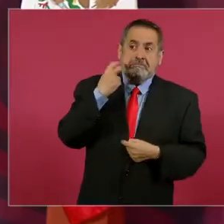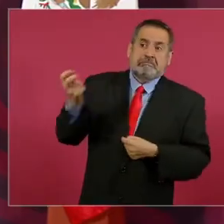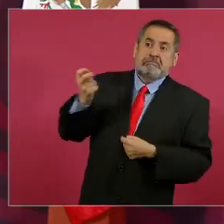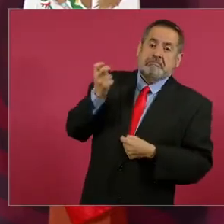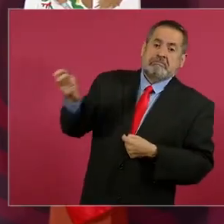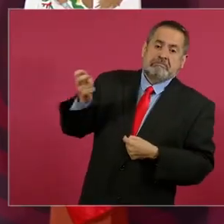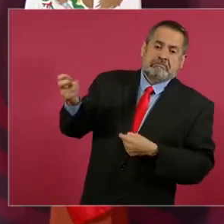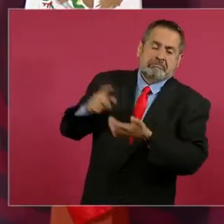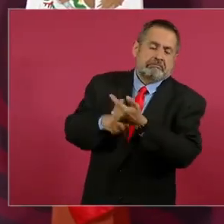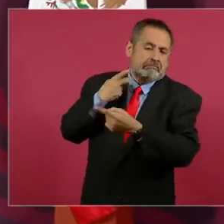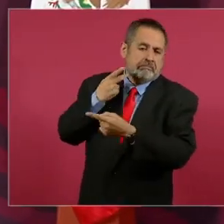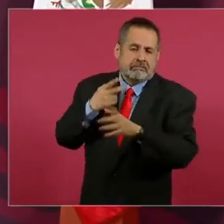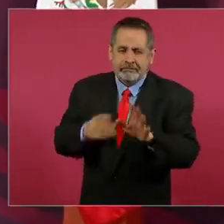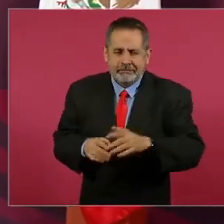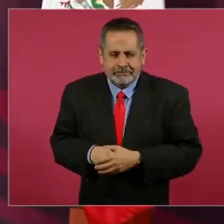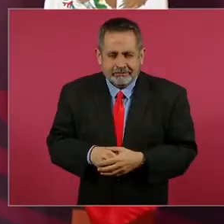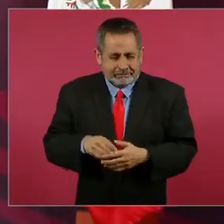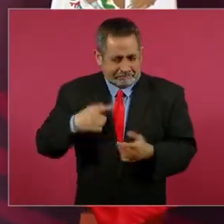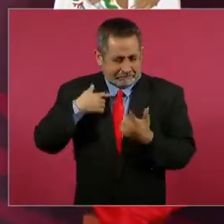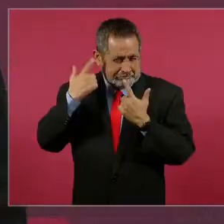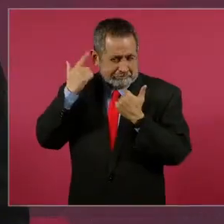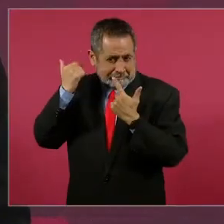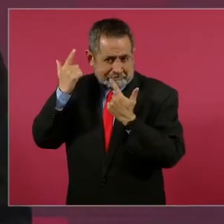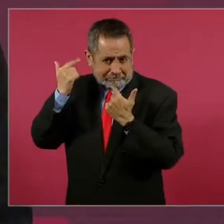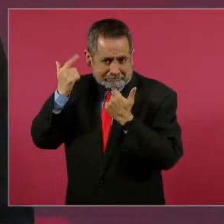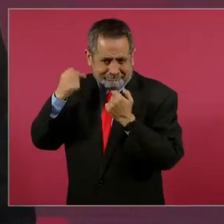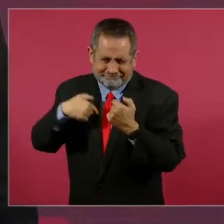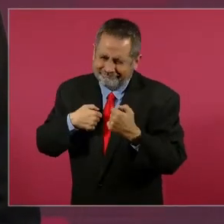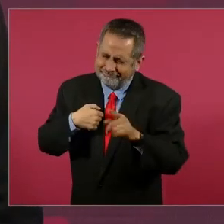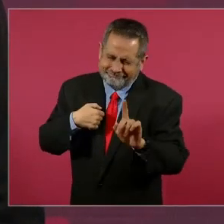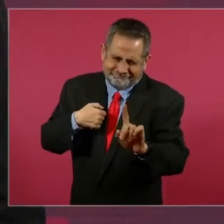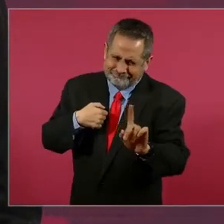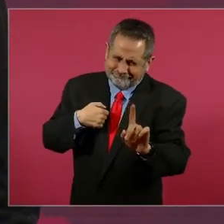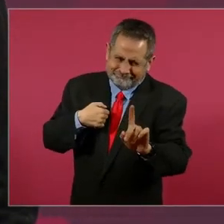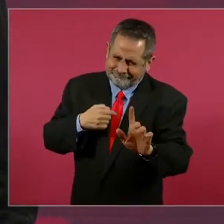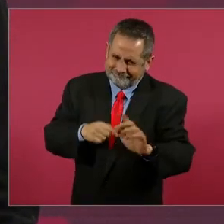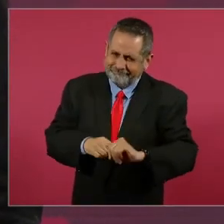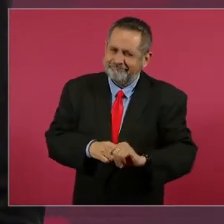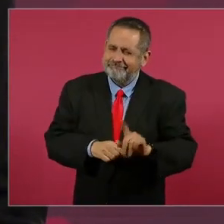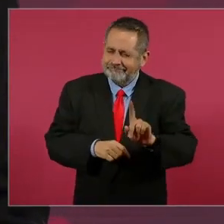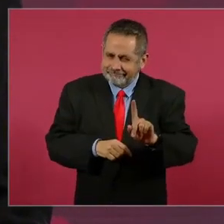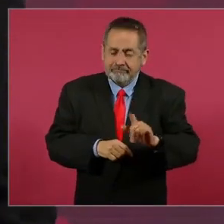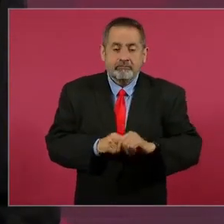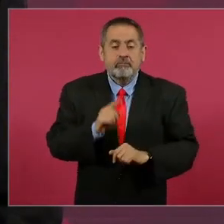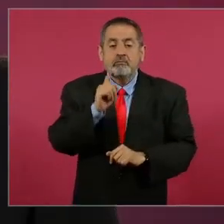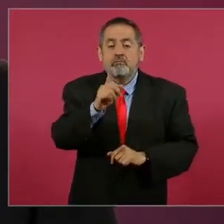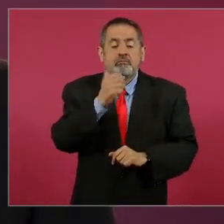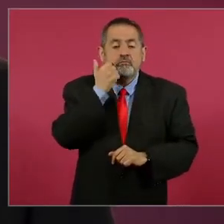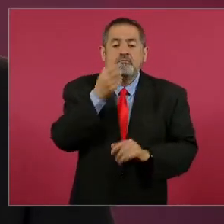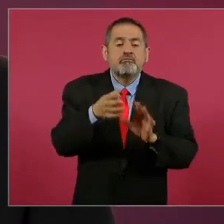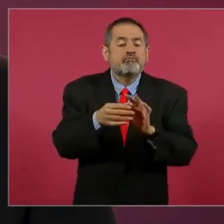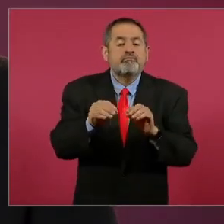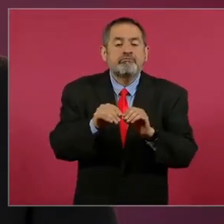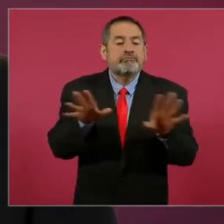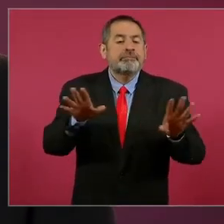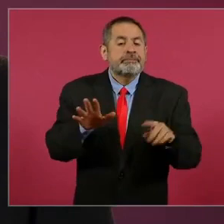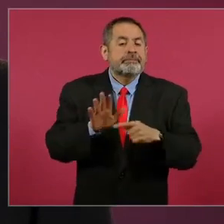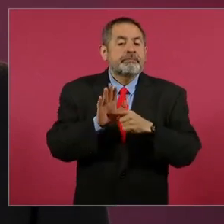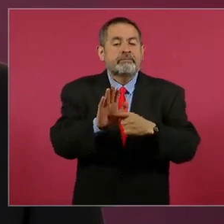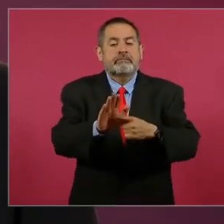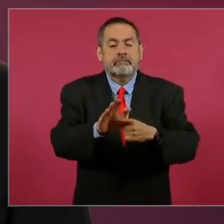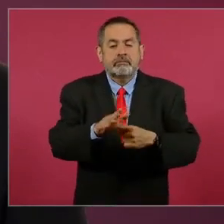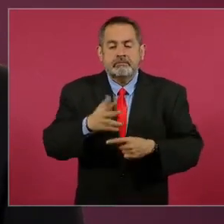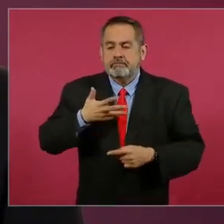sea, no nos estamos chupando el dedo. O sea, lo único que queremos es